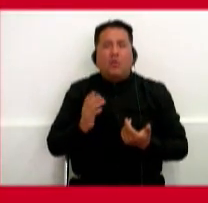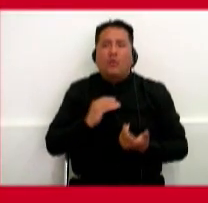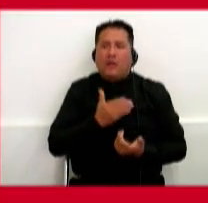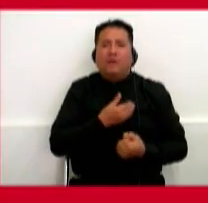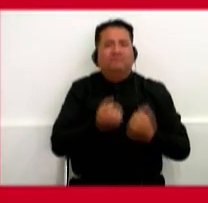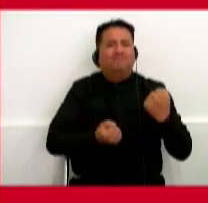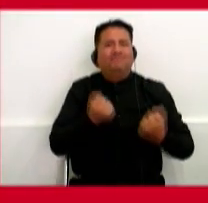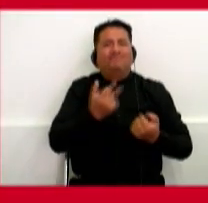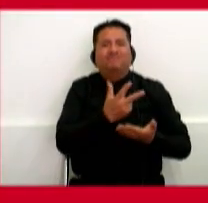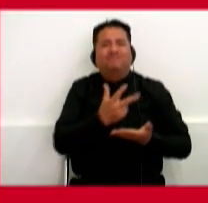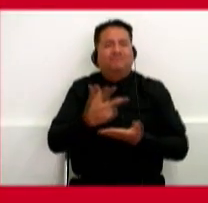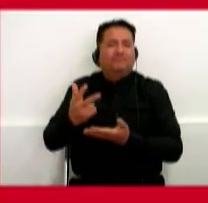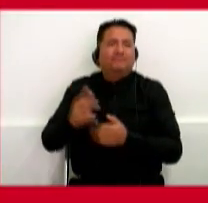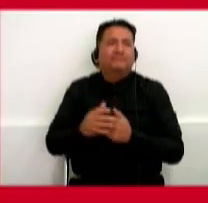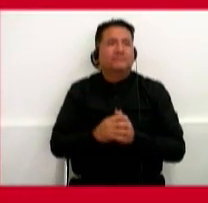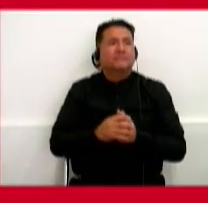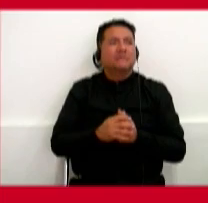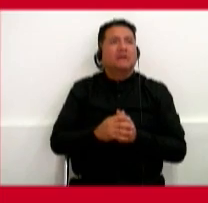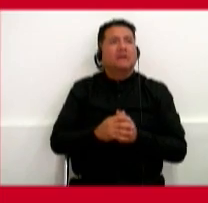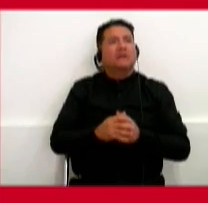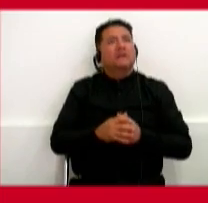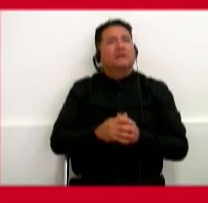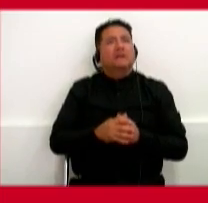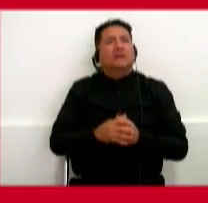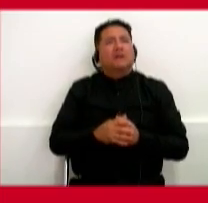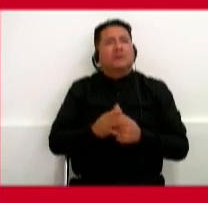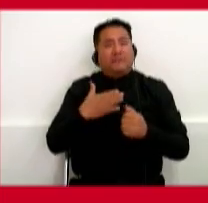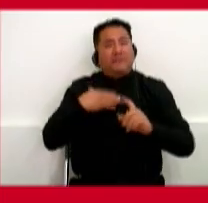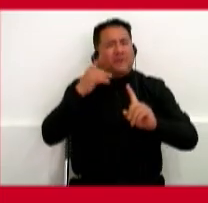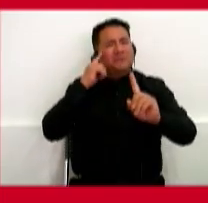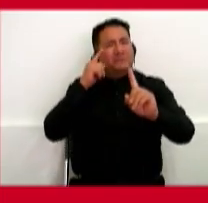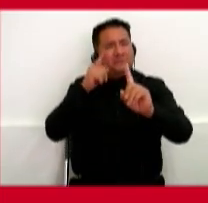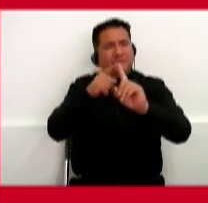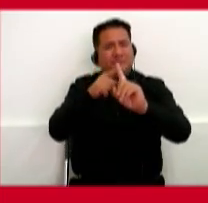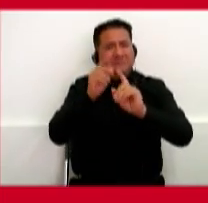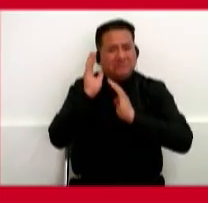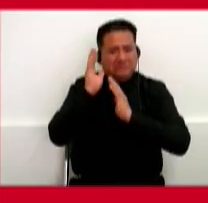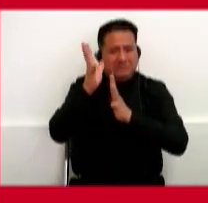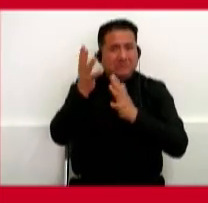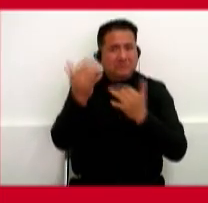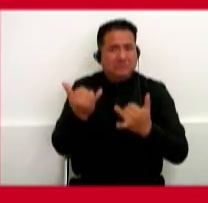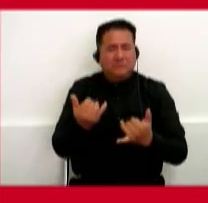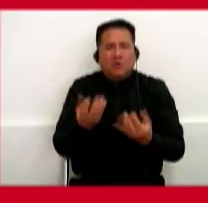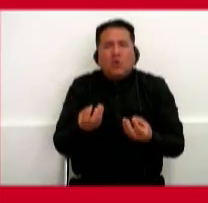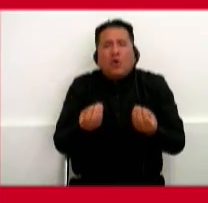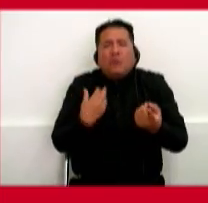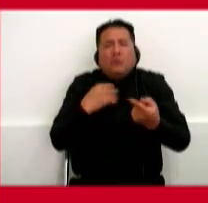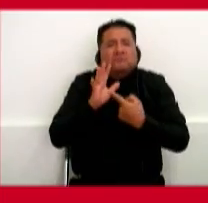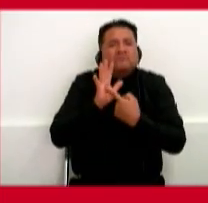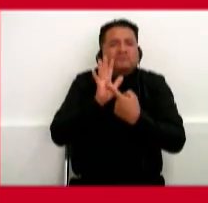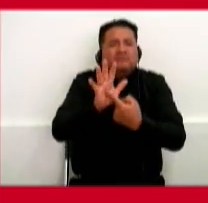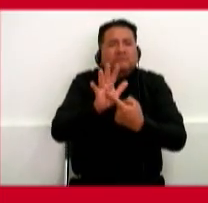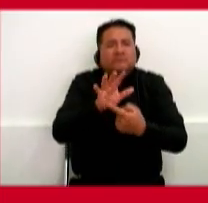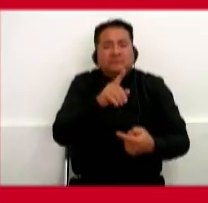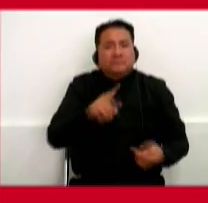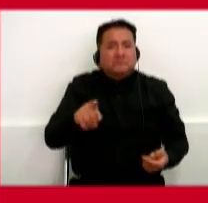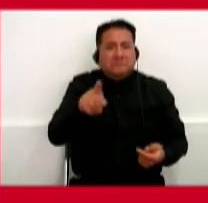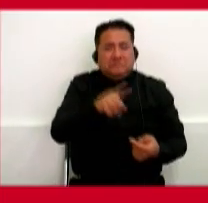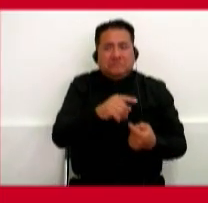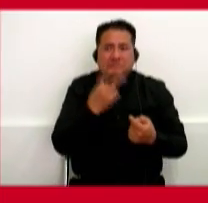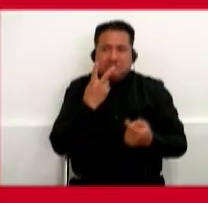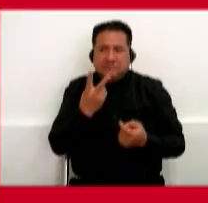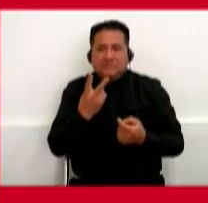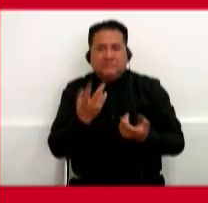Entonces, el objetivo de esta presentación es demostrar cómo con el uso del monitoreo de data